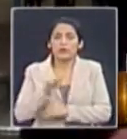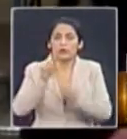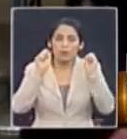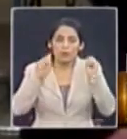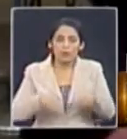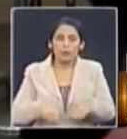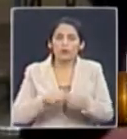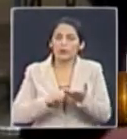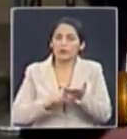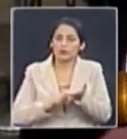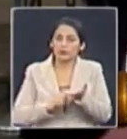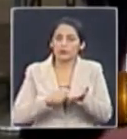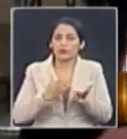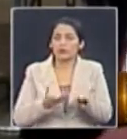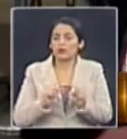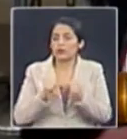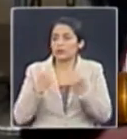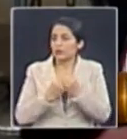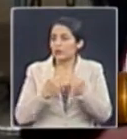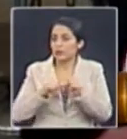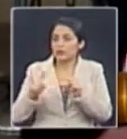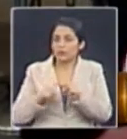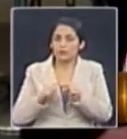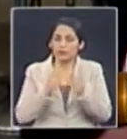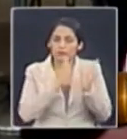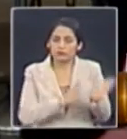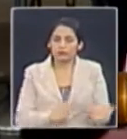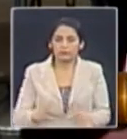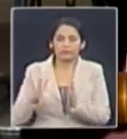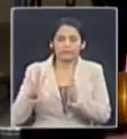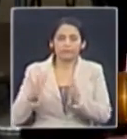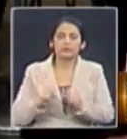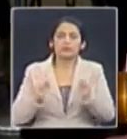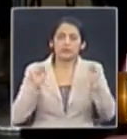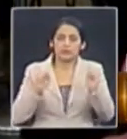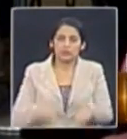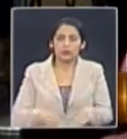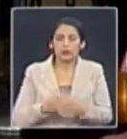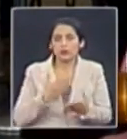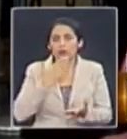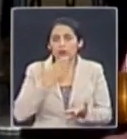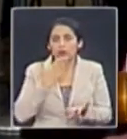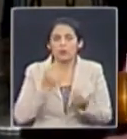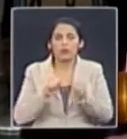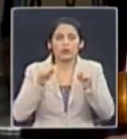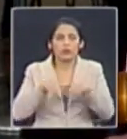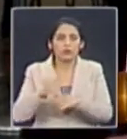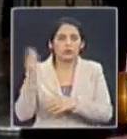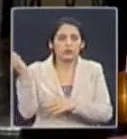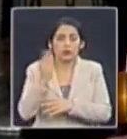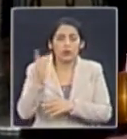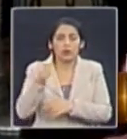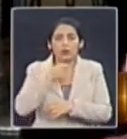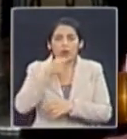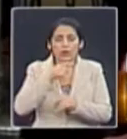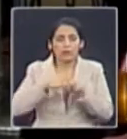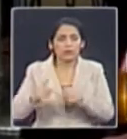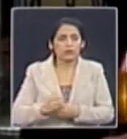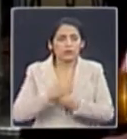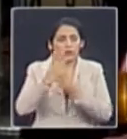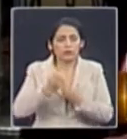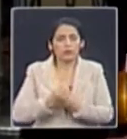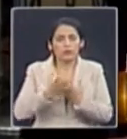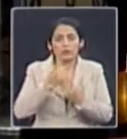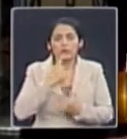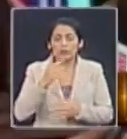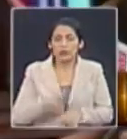para analizar esta posibilidad, indistintamente de que nuestro pronunciamiento a través de los medios de comunicación y todos los espacios ha sido en función